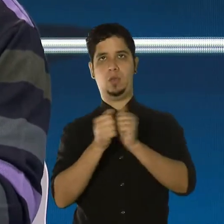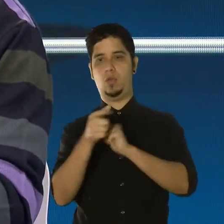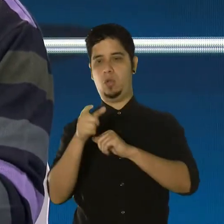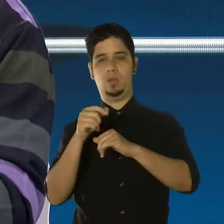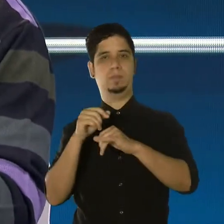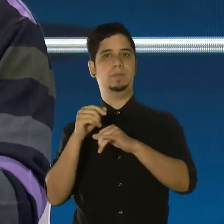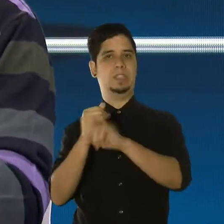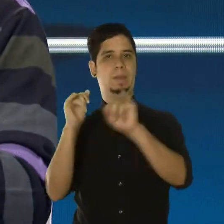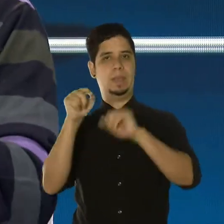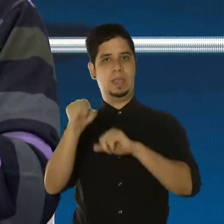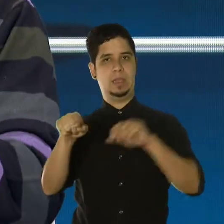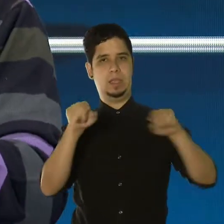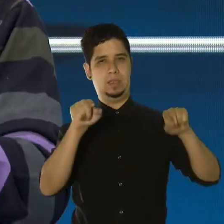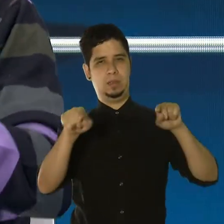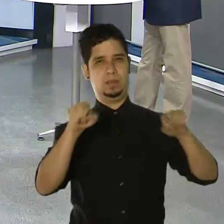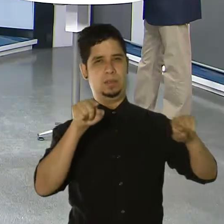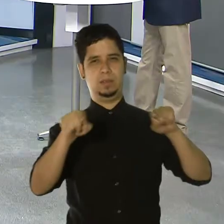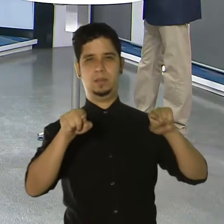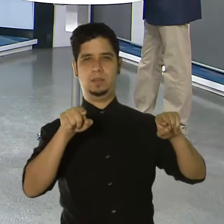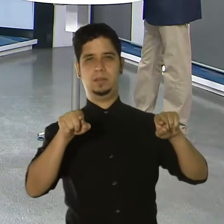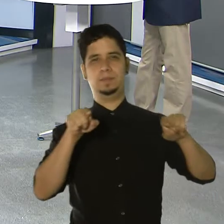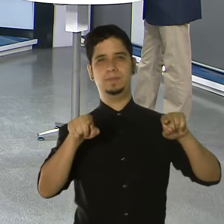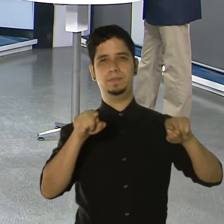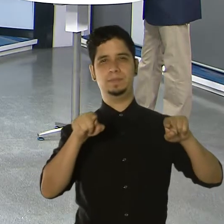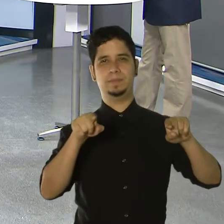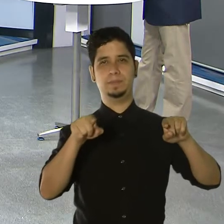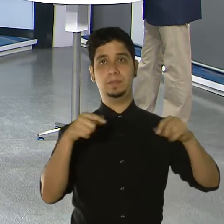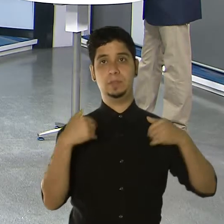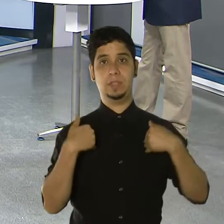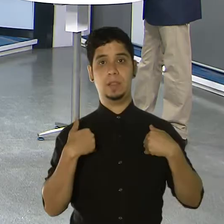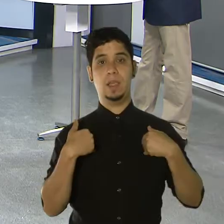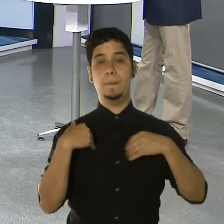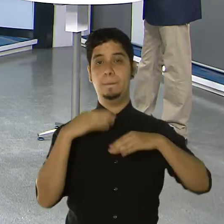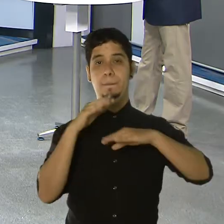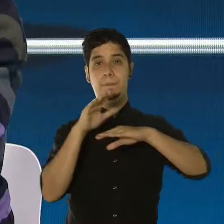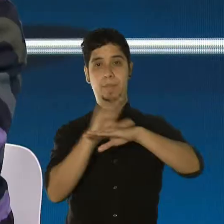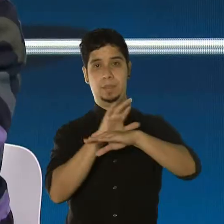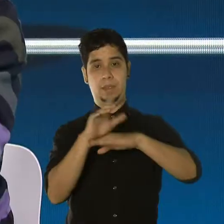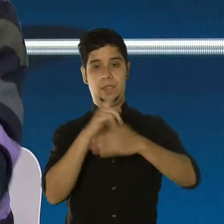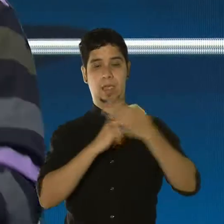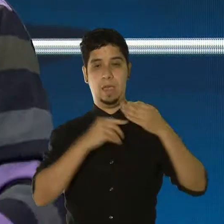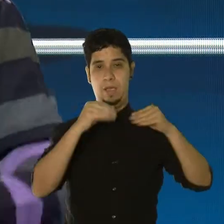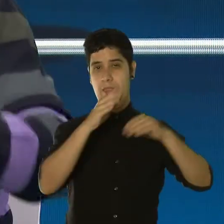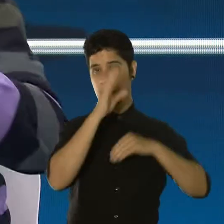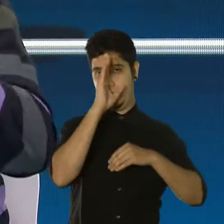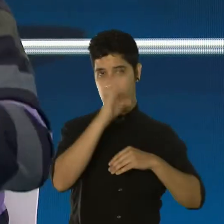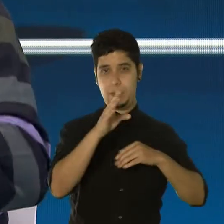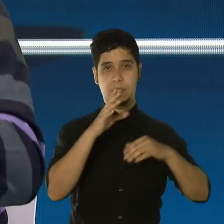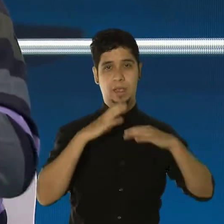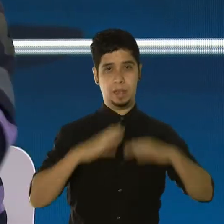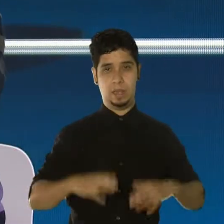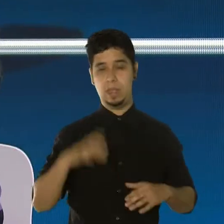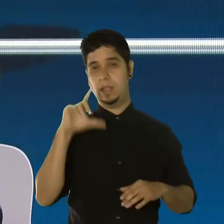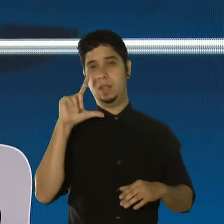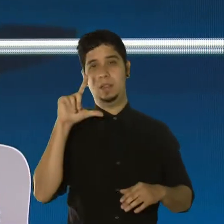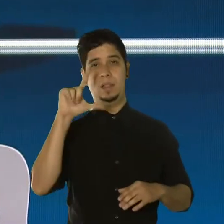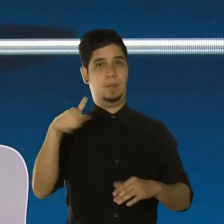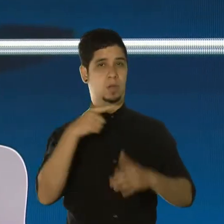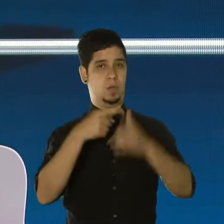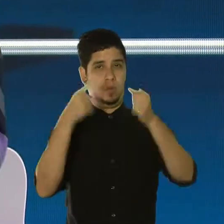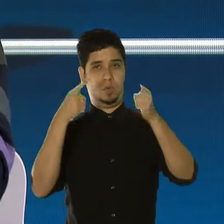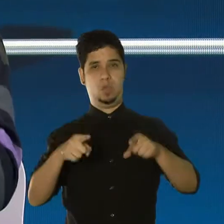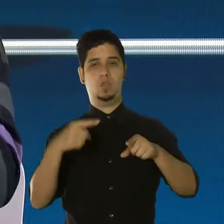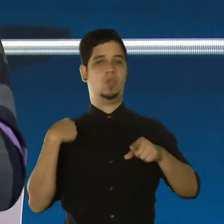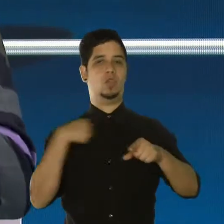independientes. Tienen negocios donde venden directamente al consumidor. Luego vinieron lo